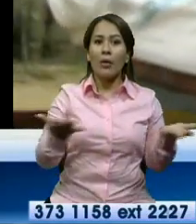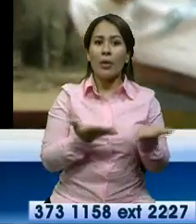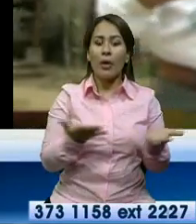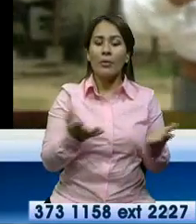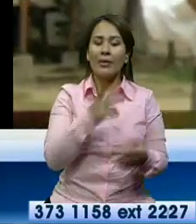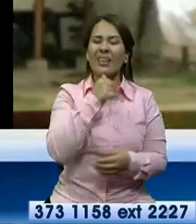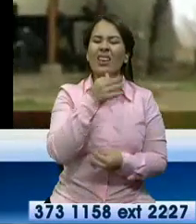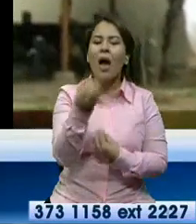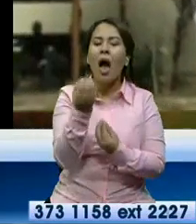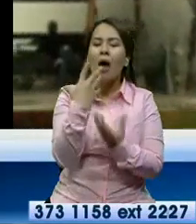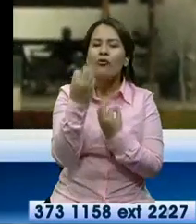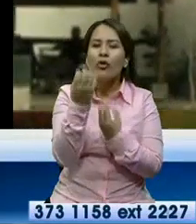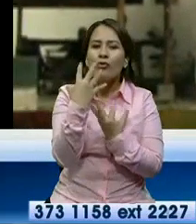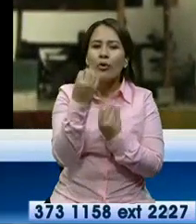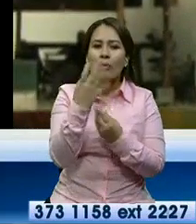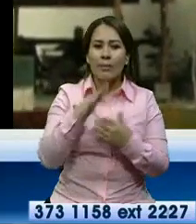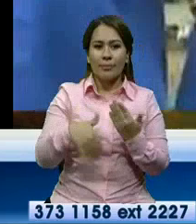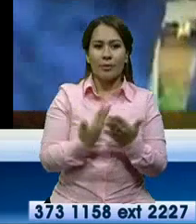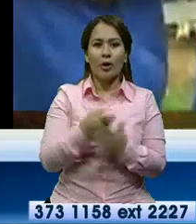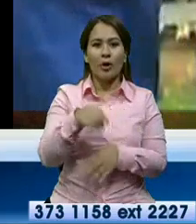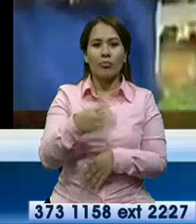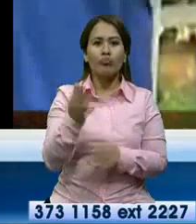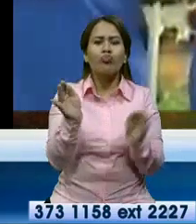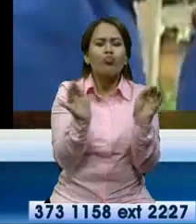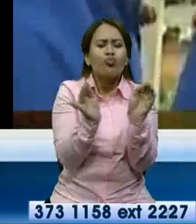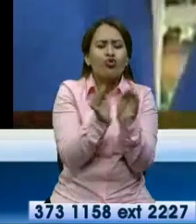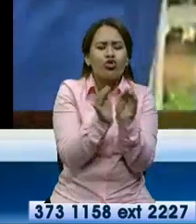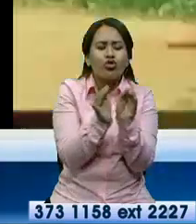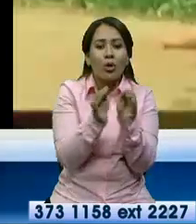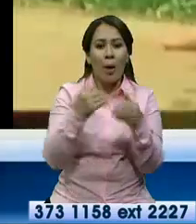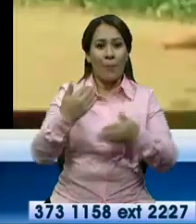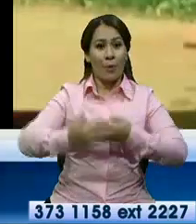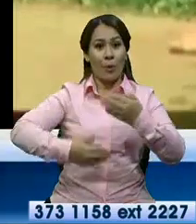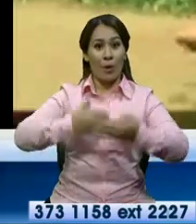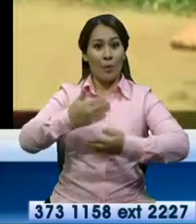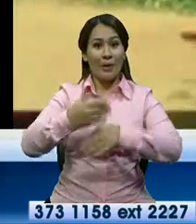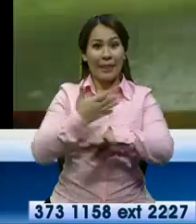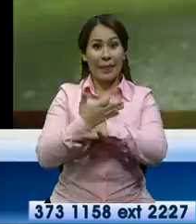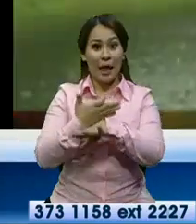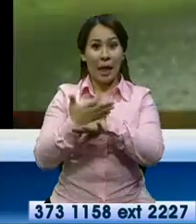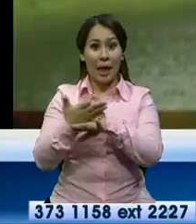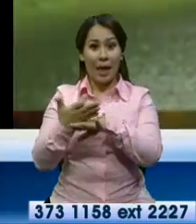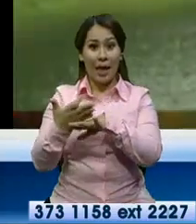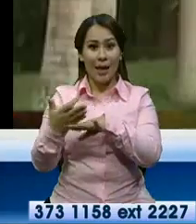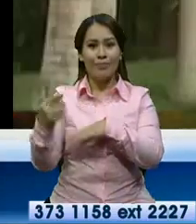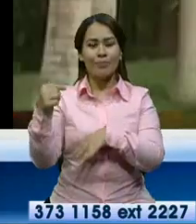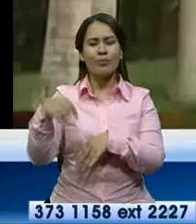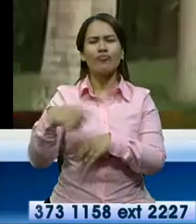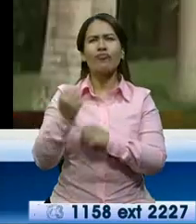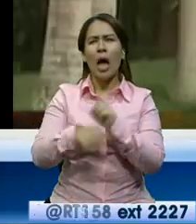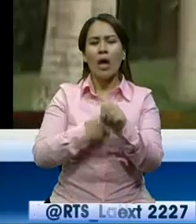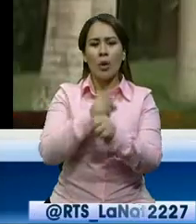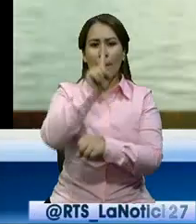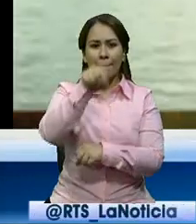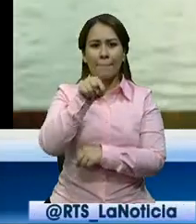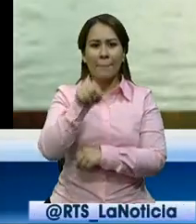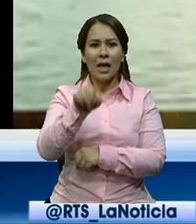aún de ni siquiera parroquia. Luego, pues con el surgir del tiempo, ya a partir del año